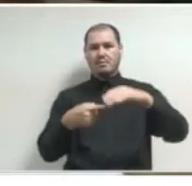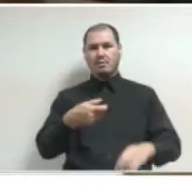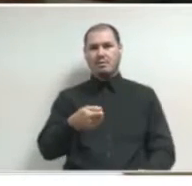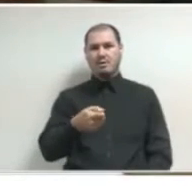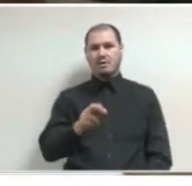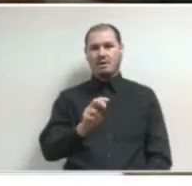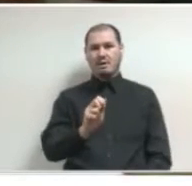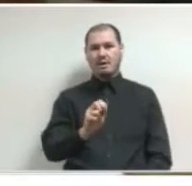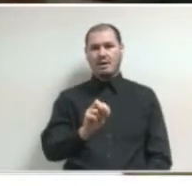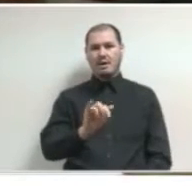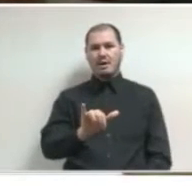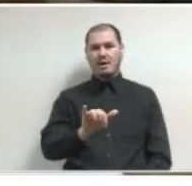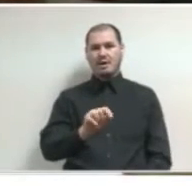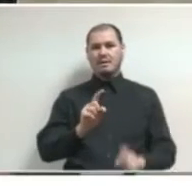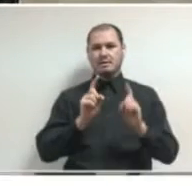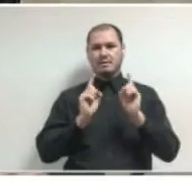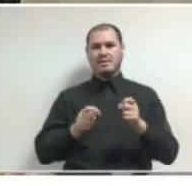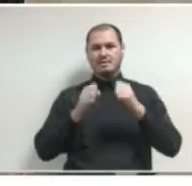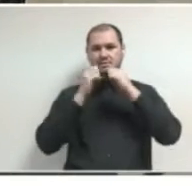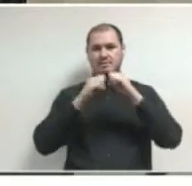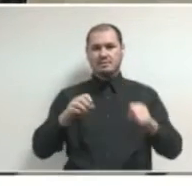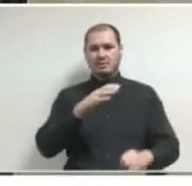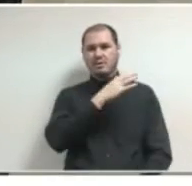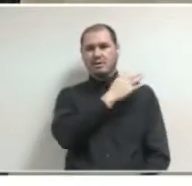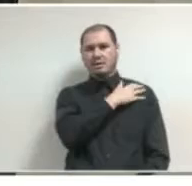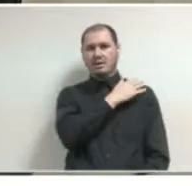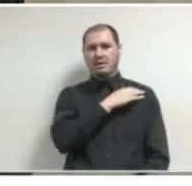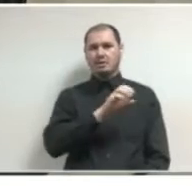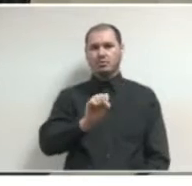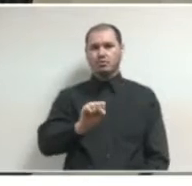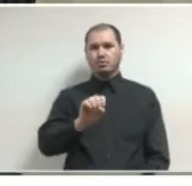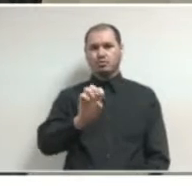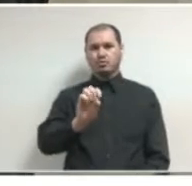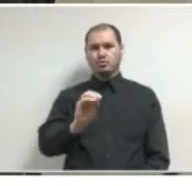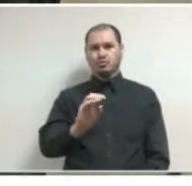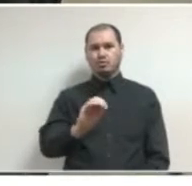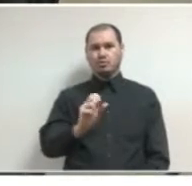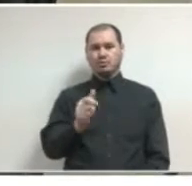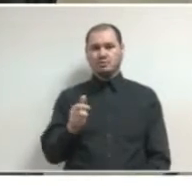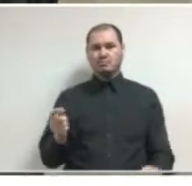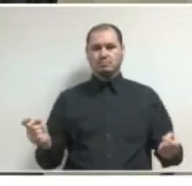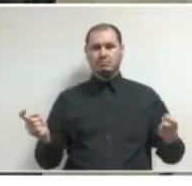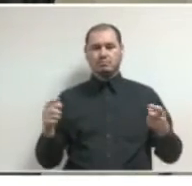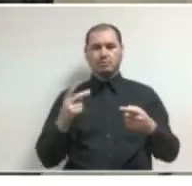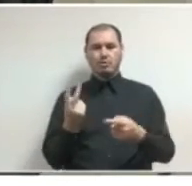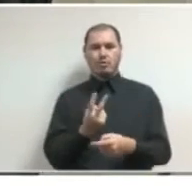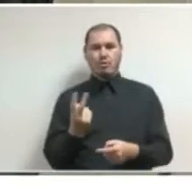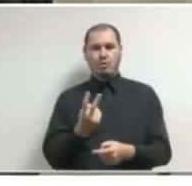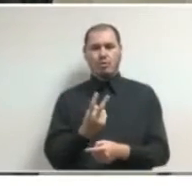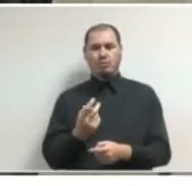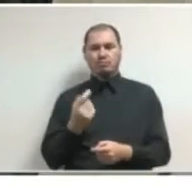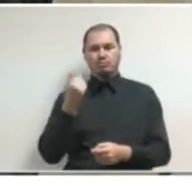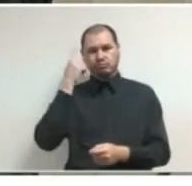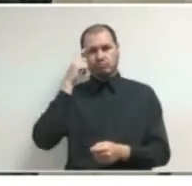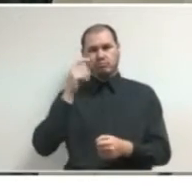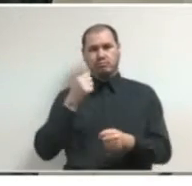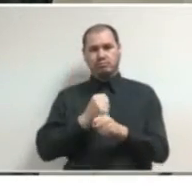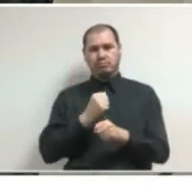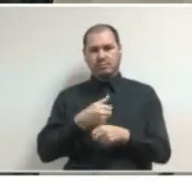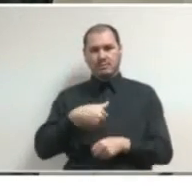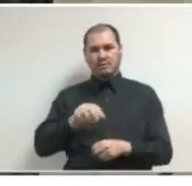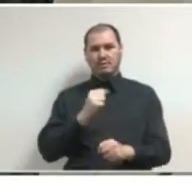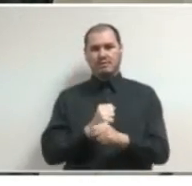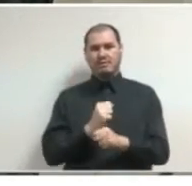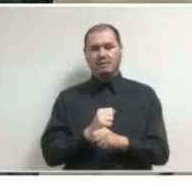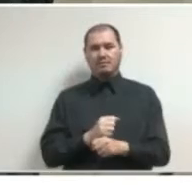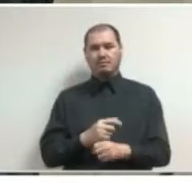Oportuna su intervención para incluir estos dos. Pues éramos, y por ahí te dije, ¿y qué más, doctor Loco? Sí, registro notarial la del